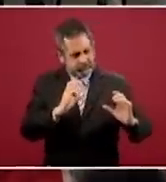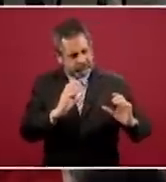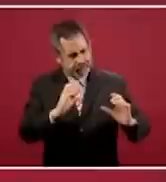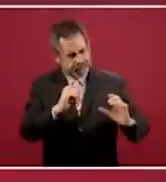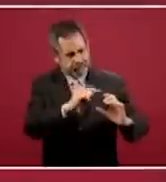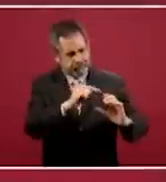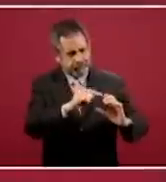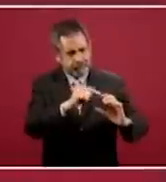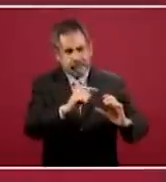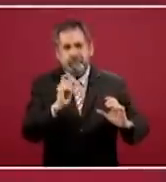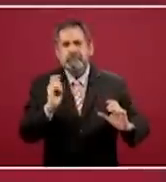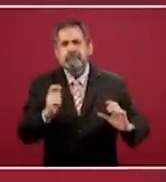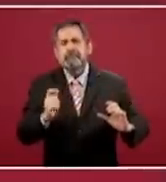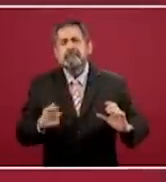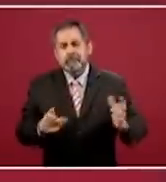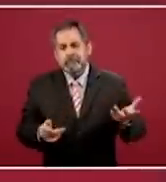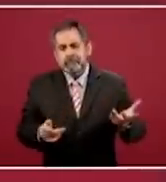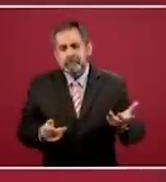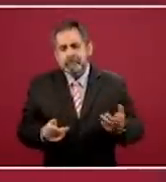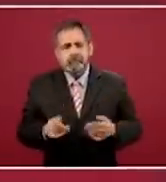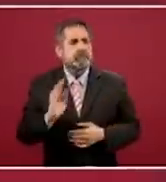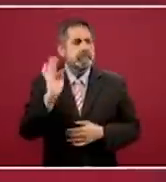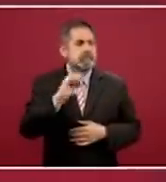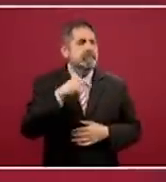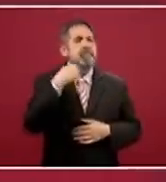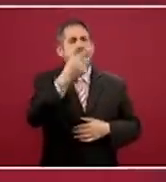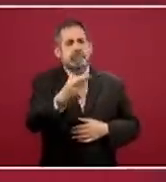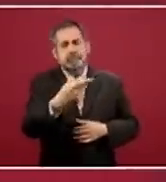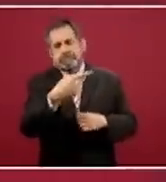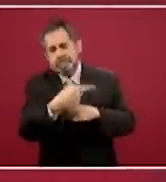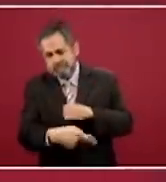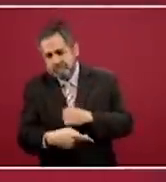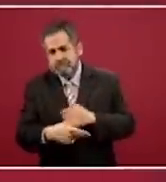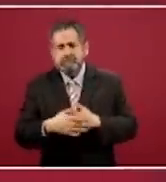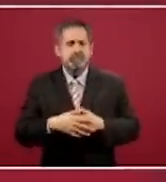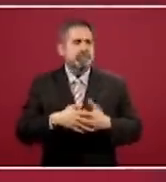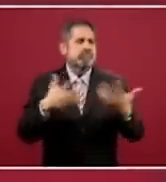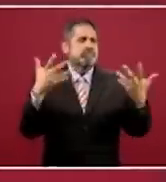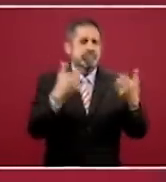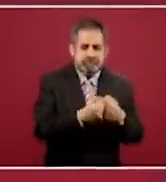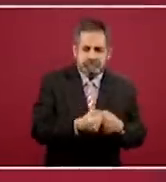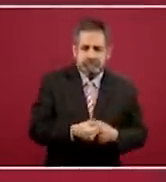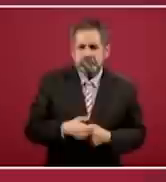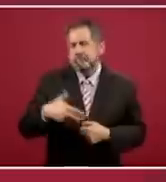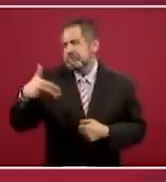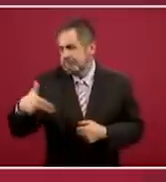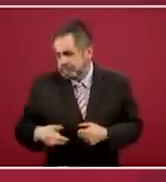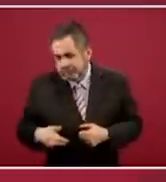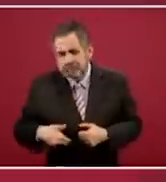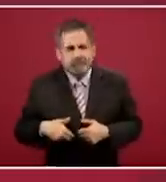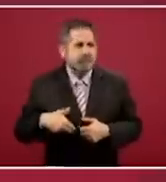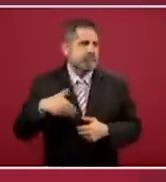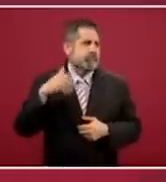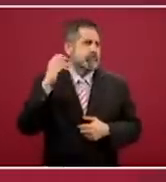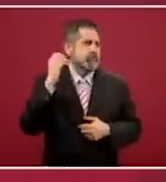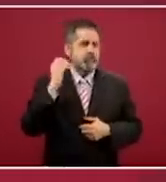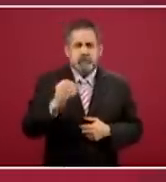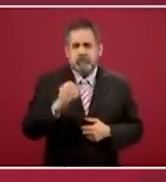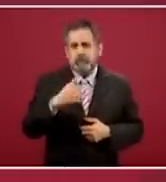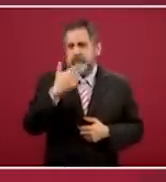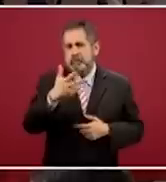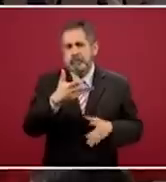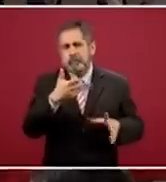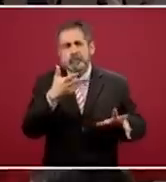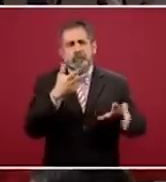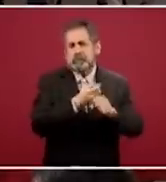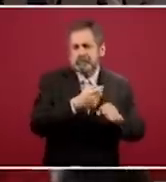haber un problema de seguridad, puede haber un accidente físico, puede haber una que